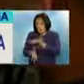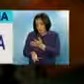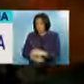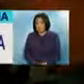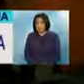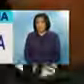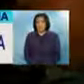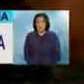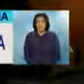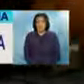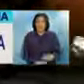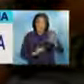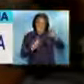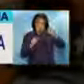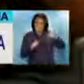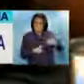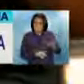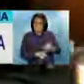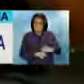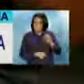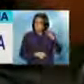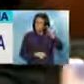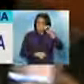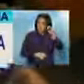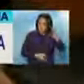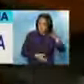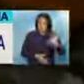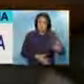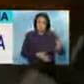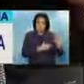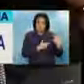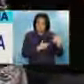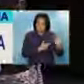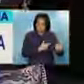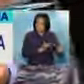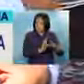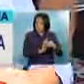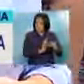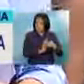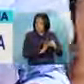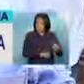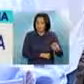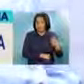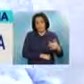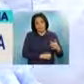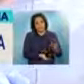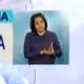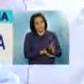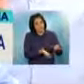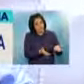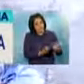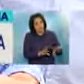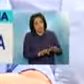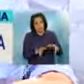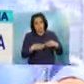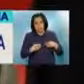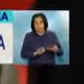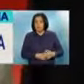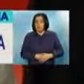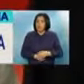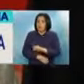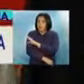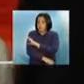¿no? Los congresistas opinan que si Acuña es responsable de plagio, deberá asumir las consecuencias. La fiscalía ha